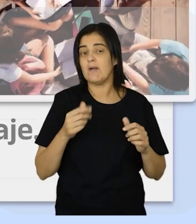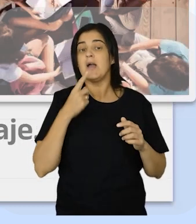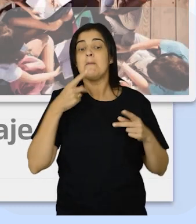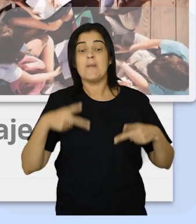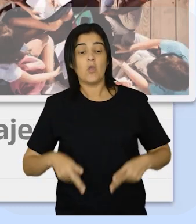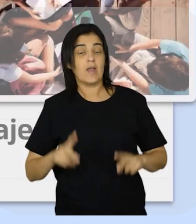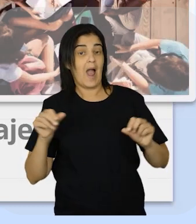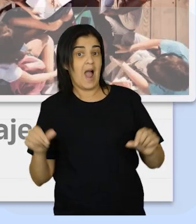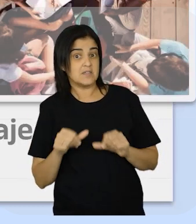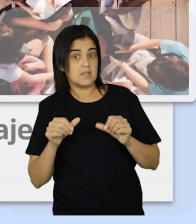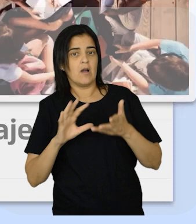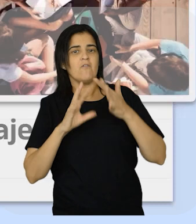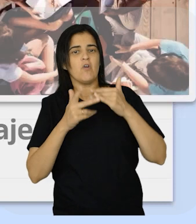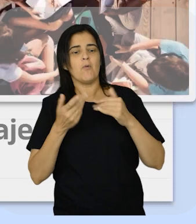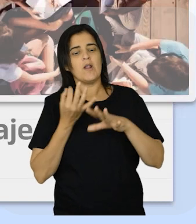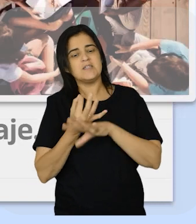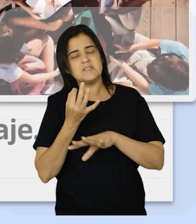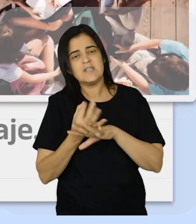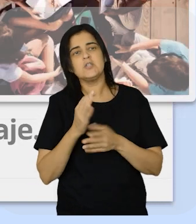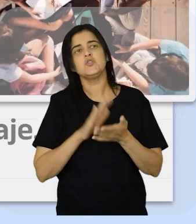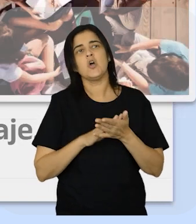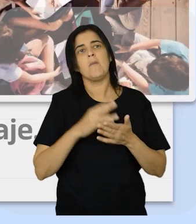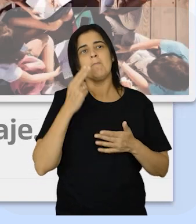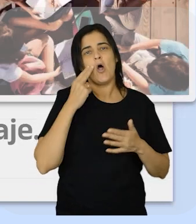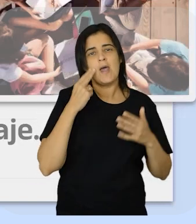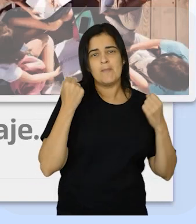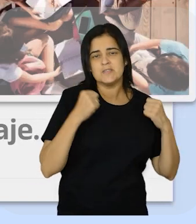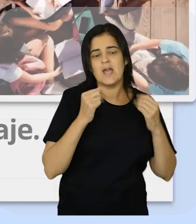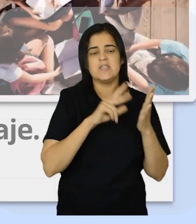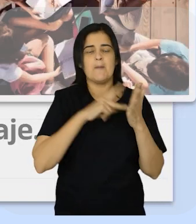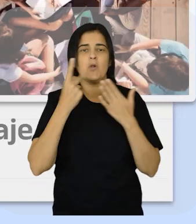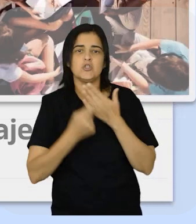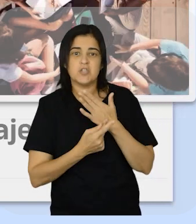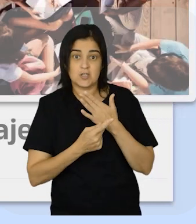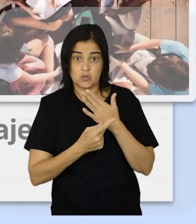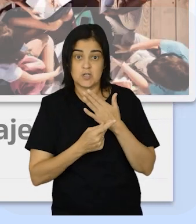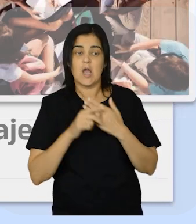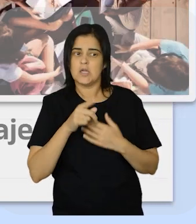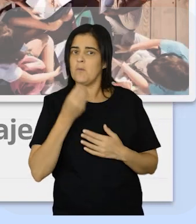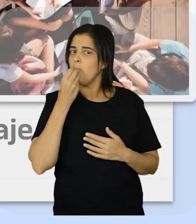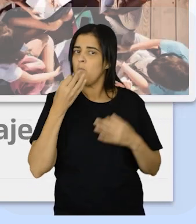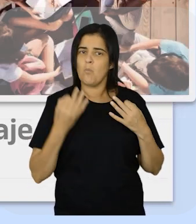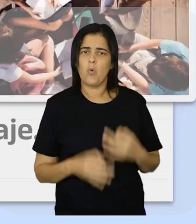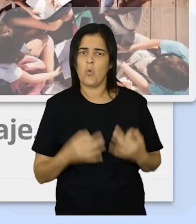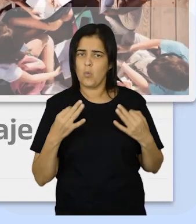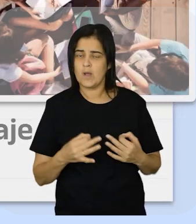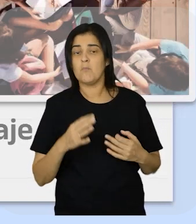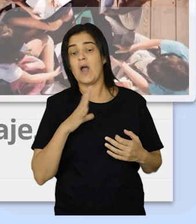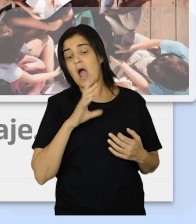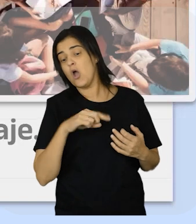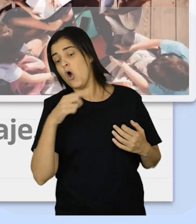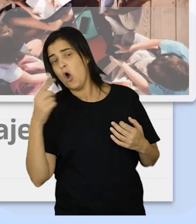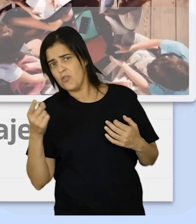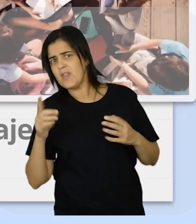metodologías activas como la enseñanza basada en problemas, la enseñanza basada en proyectos, son muy buenas porque, entre otras